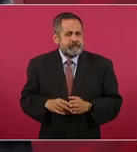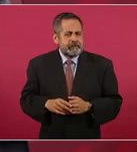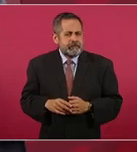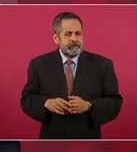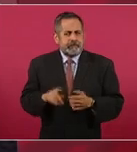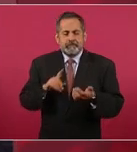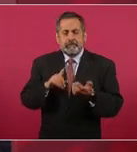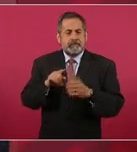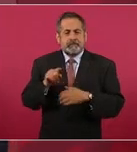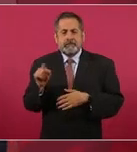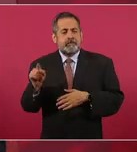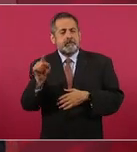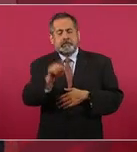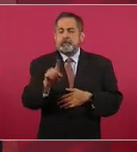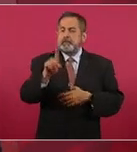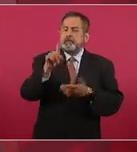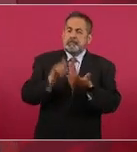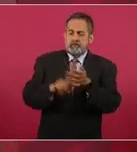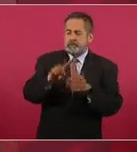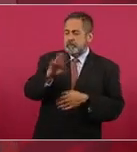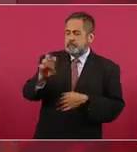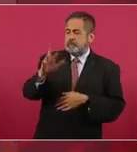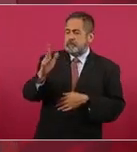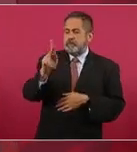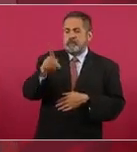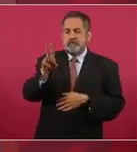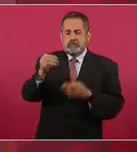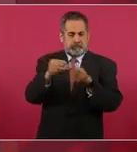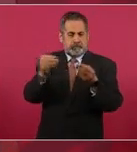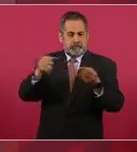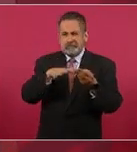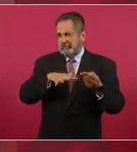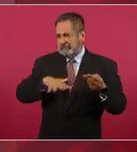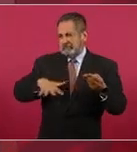en 1450 kilómetros